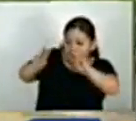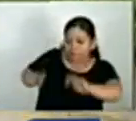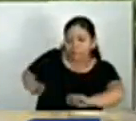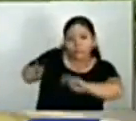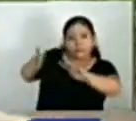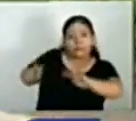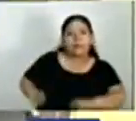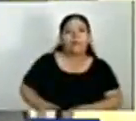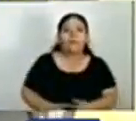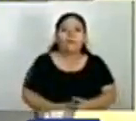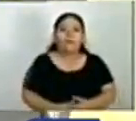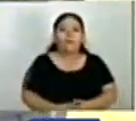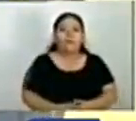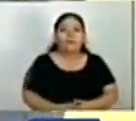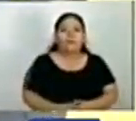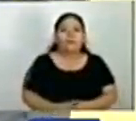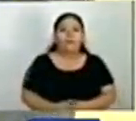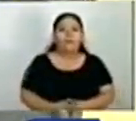registradas.